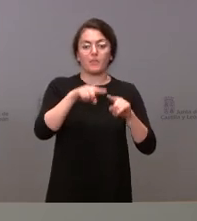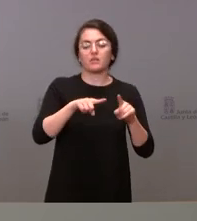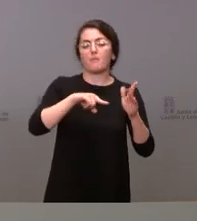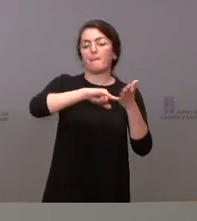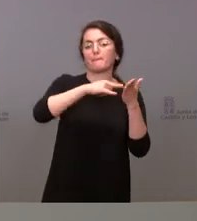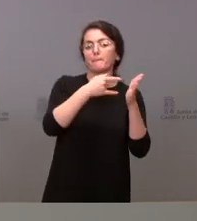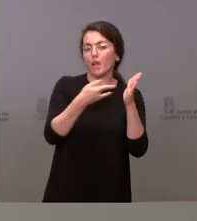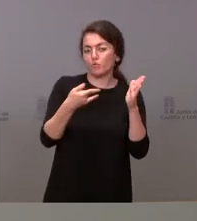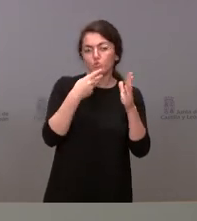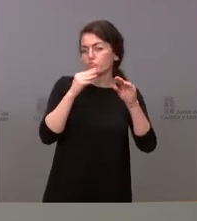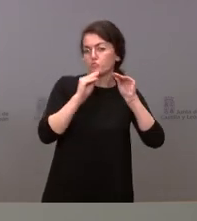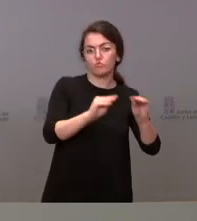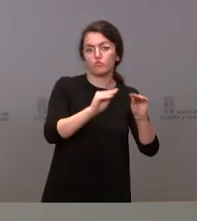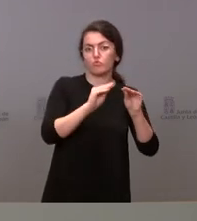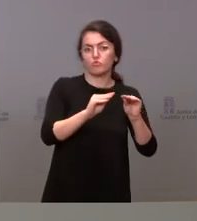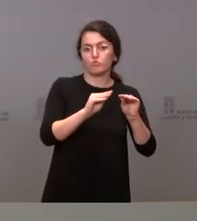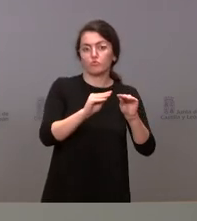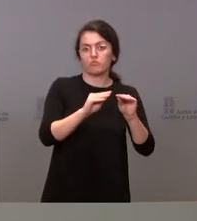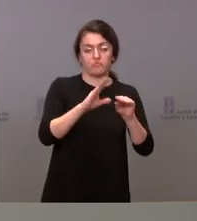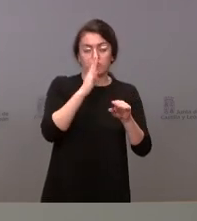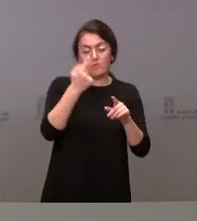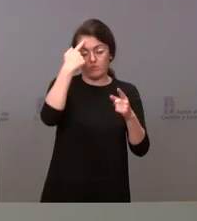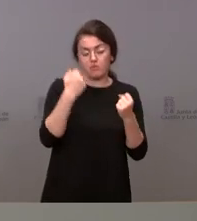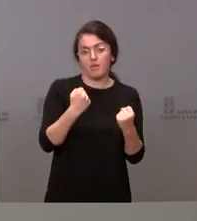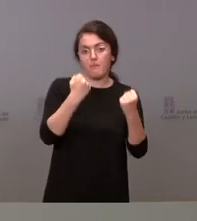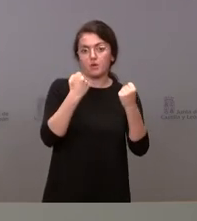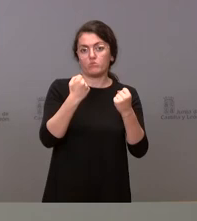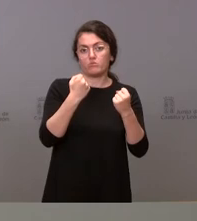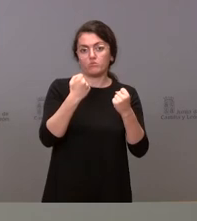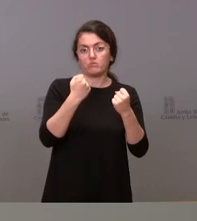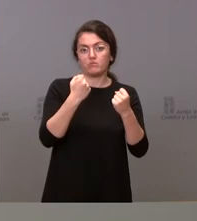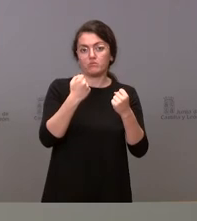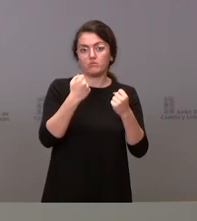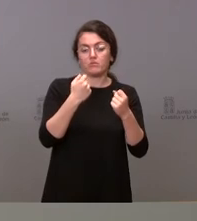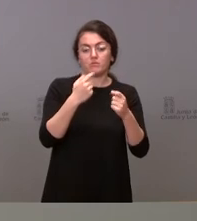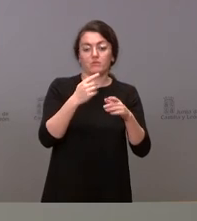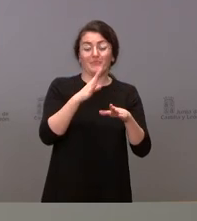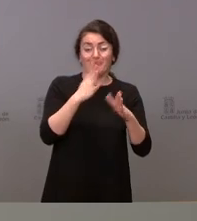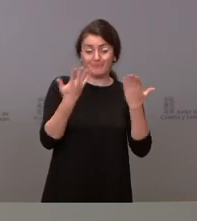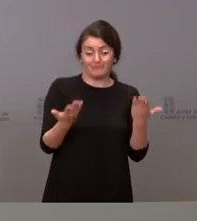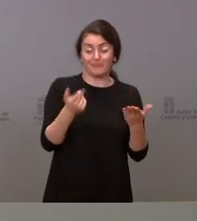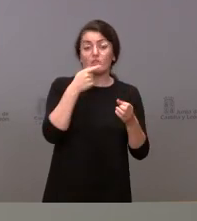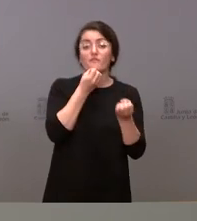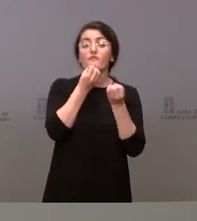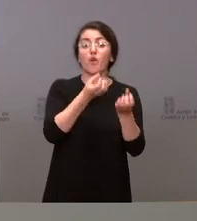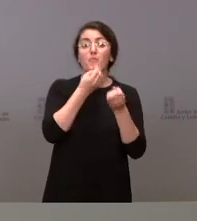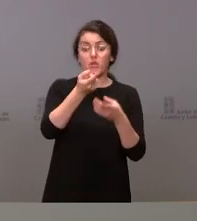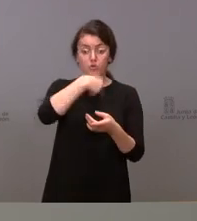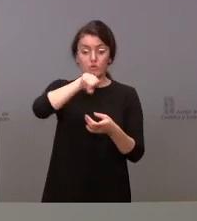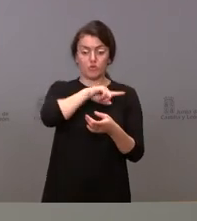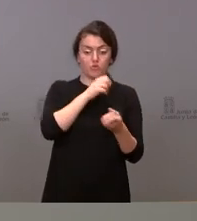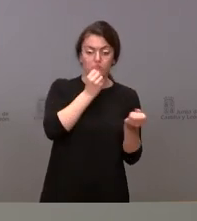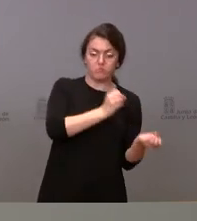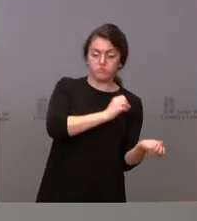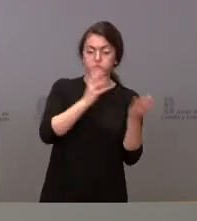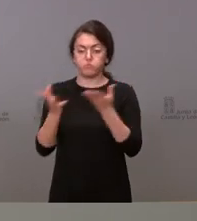que son propias de los expertos, obviamente, sanitarios y epidemiológicos. Y esa información es la que nosotros trasladamos